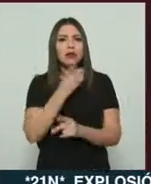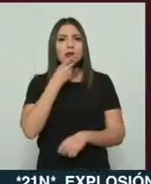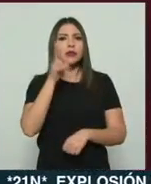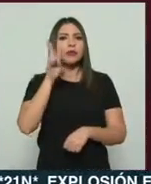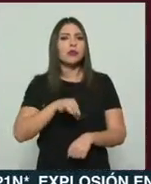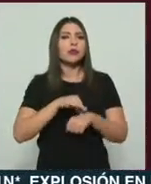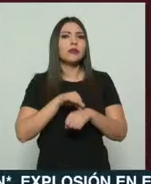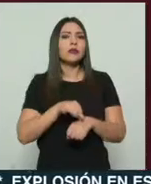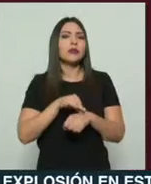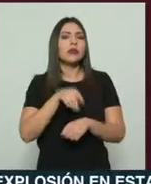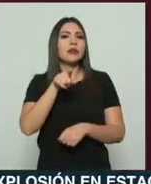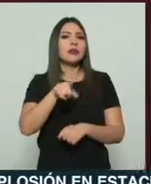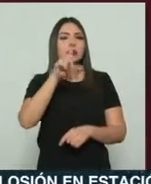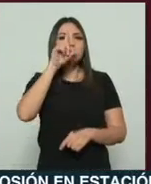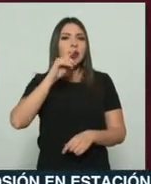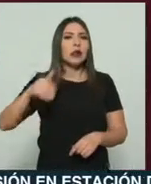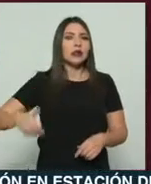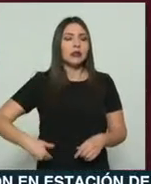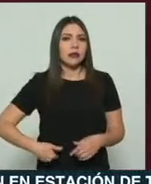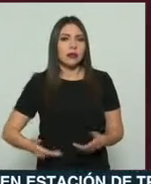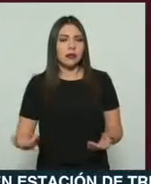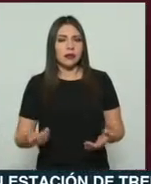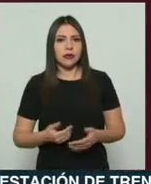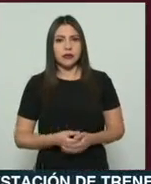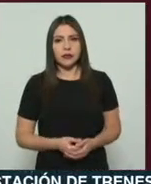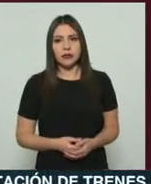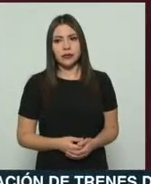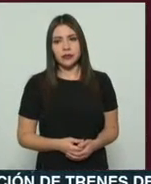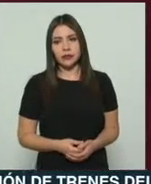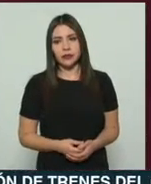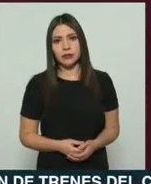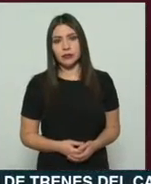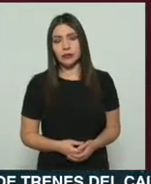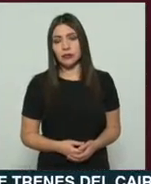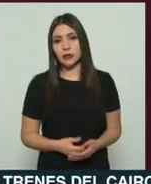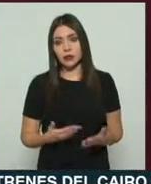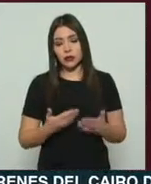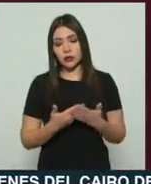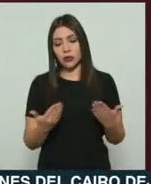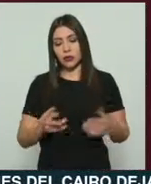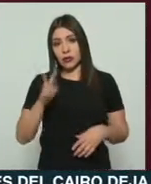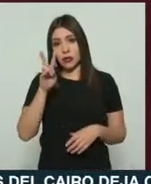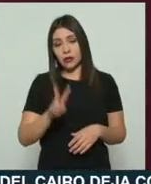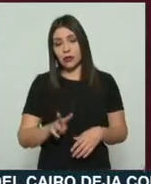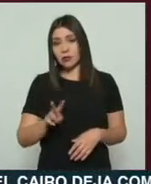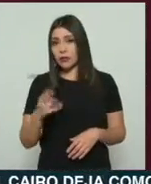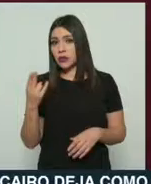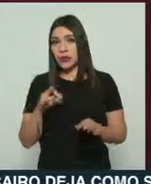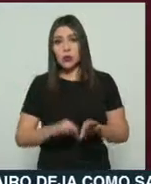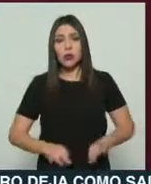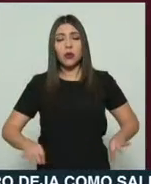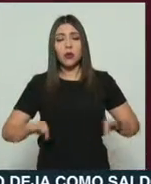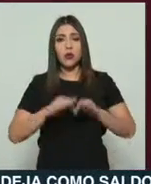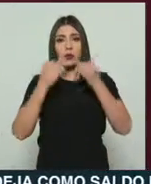es alguna norma, pero es más importante la